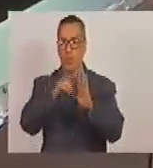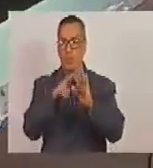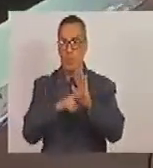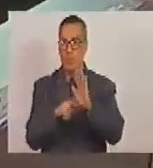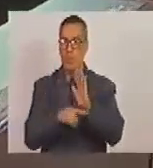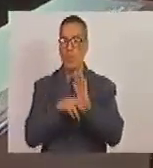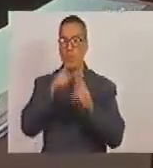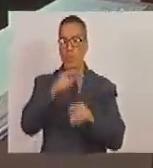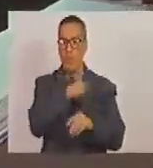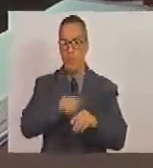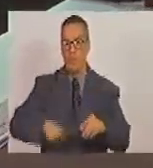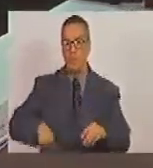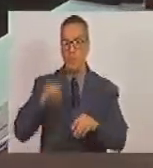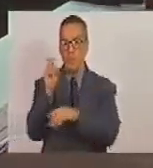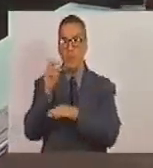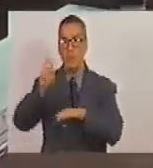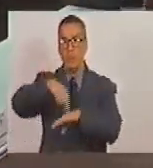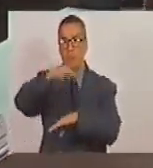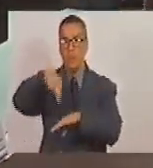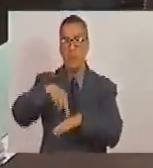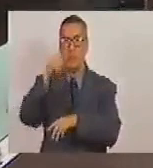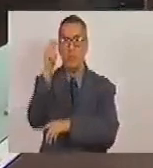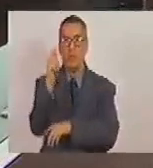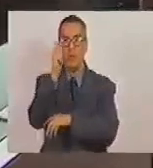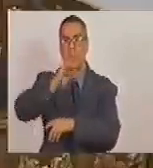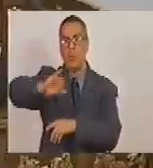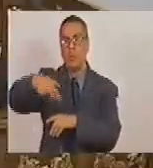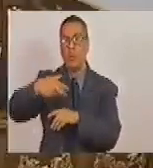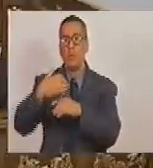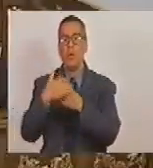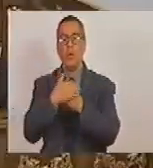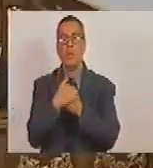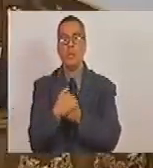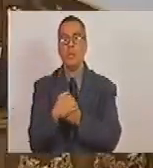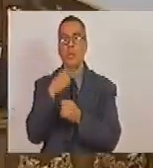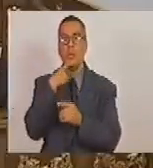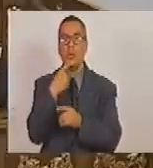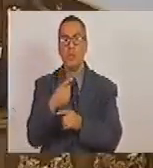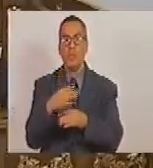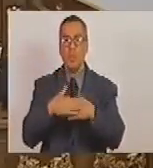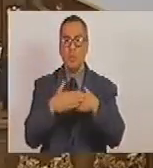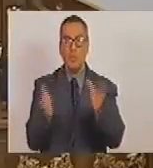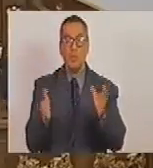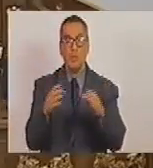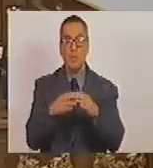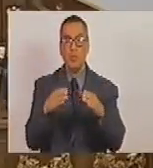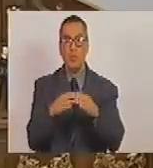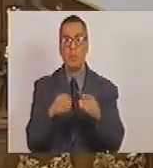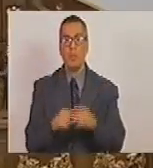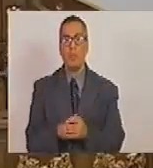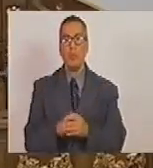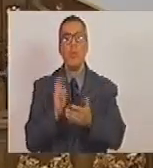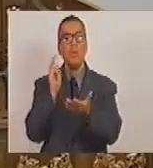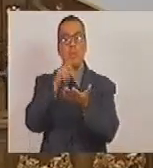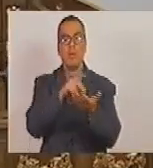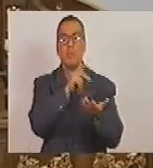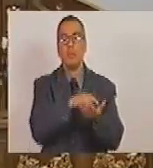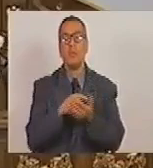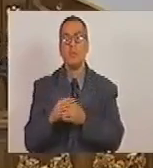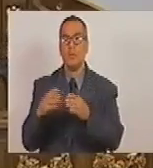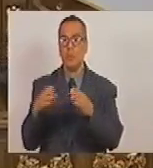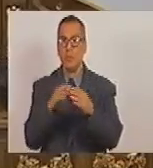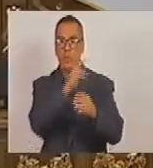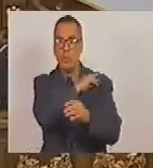reglamentario, el presidente de la Asamblea Nacional, diputado Jorge Rodríguez Gómez, declaró abierta la sesión ordinaria con la asistencia de la